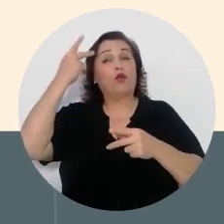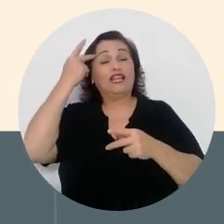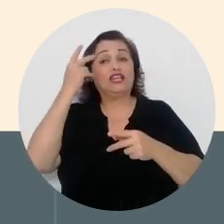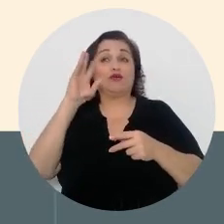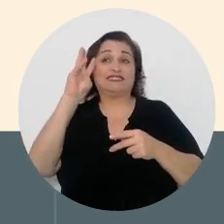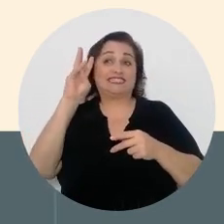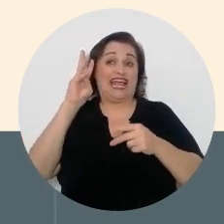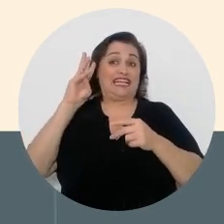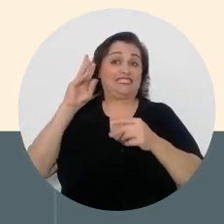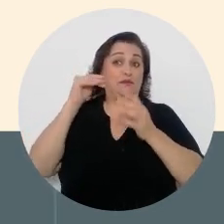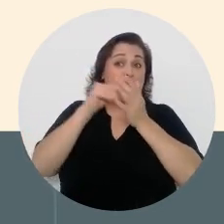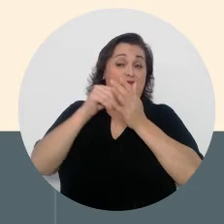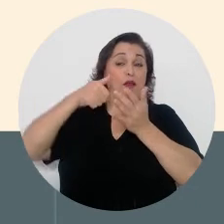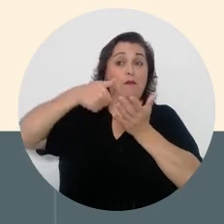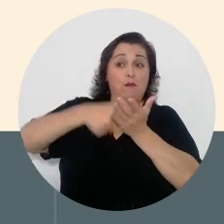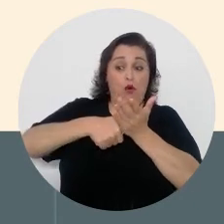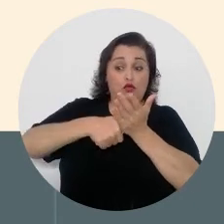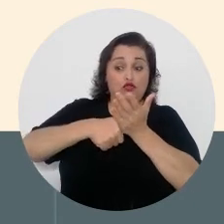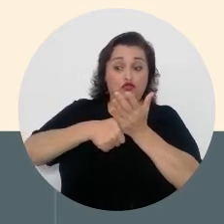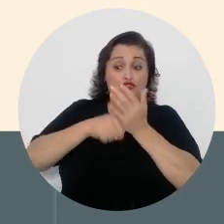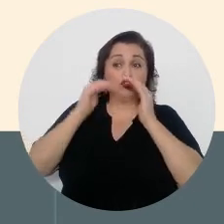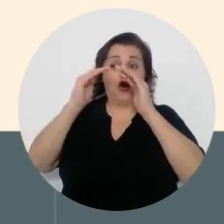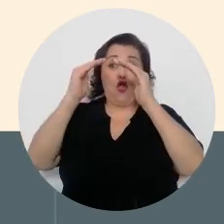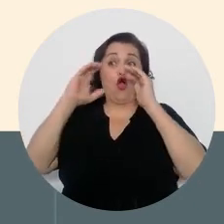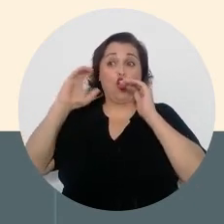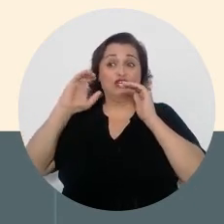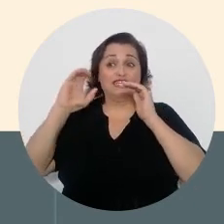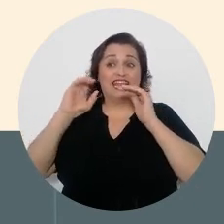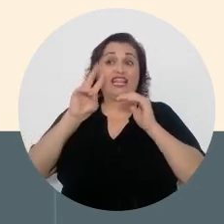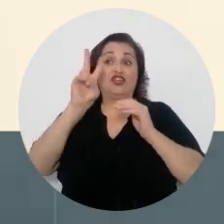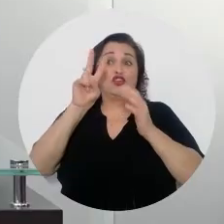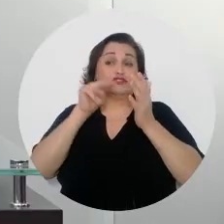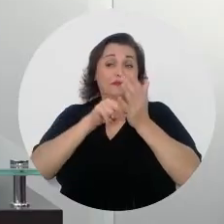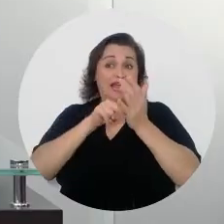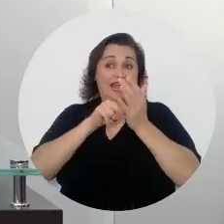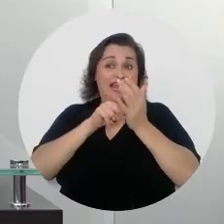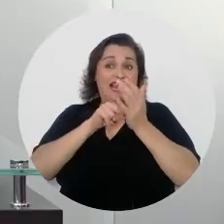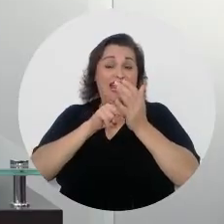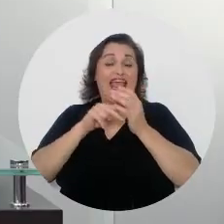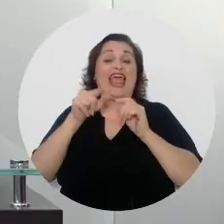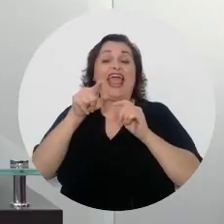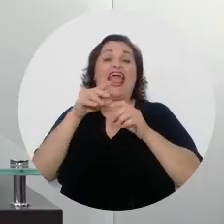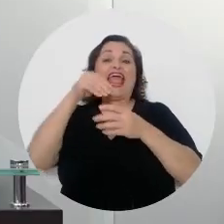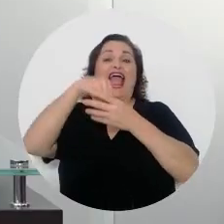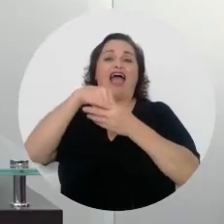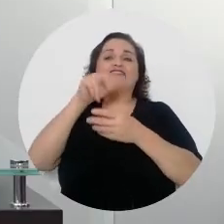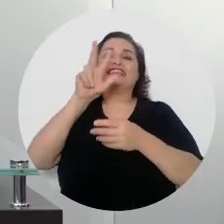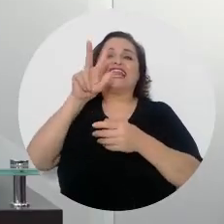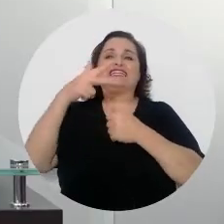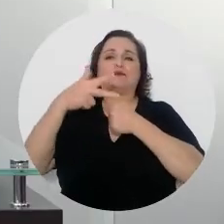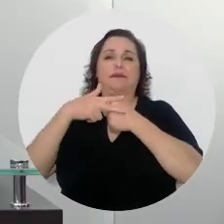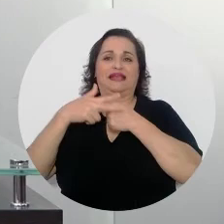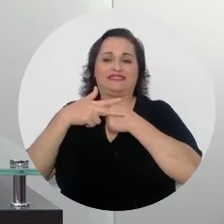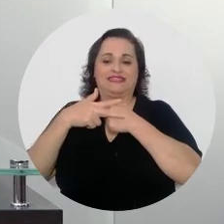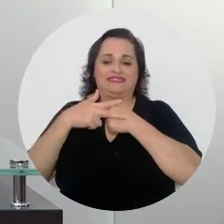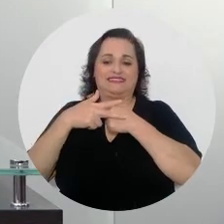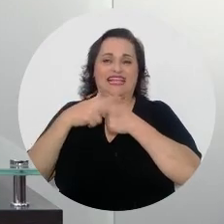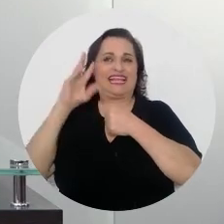político A con 6.000 votos, el cociente, que es 2.000, viene a caber 3